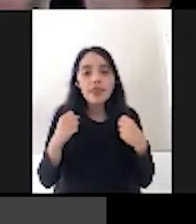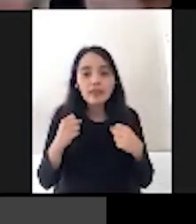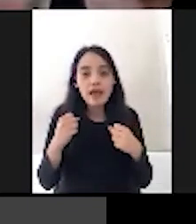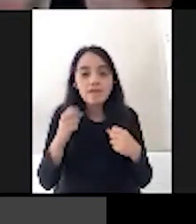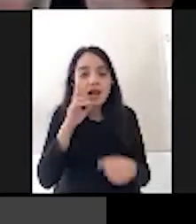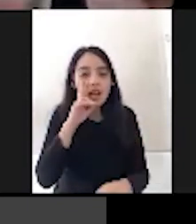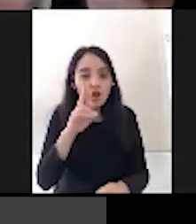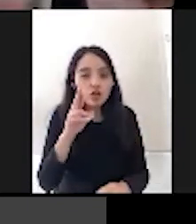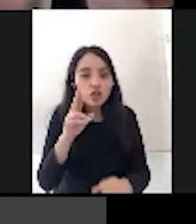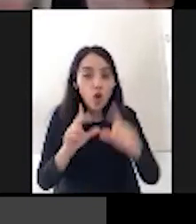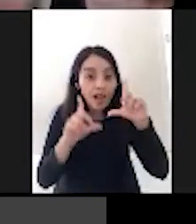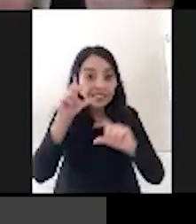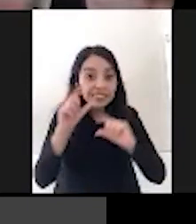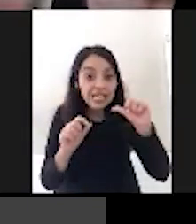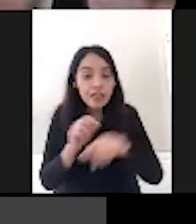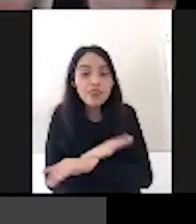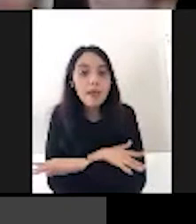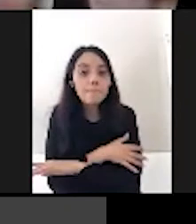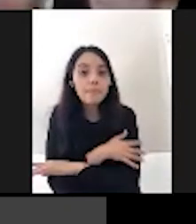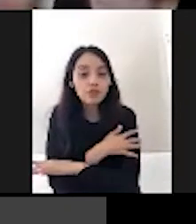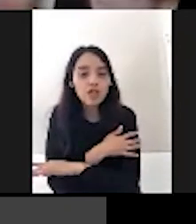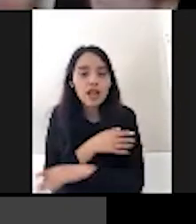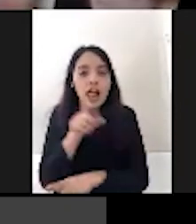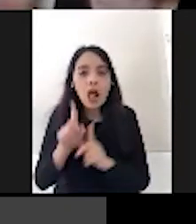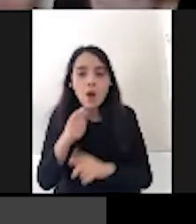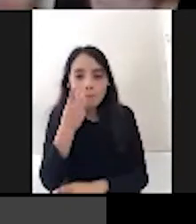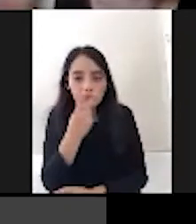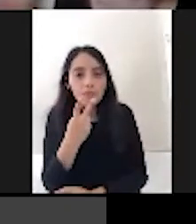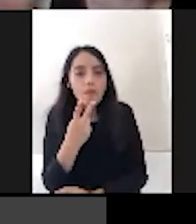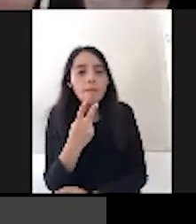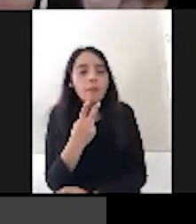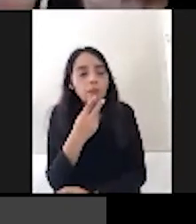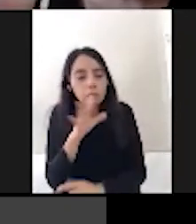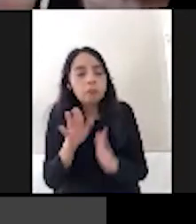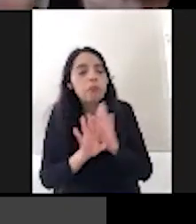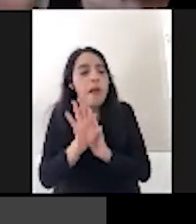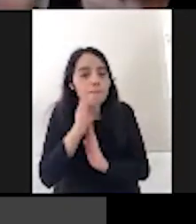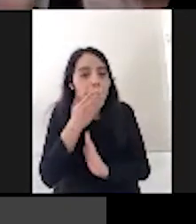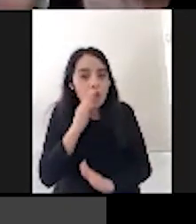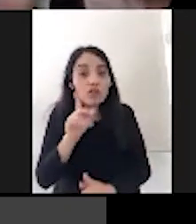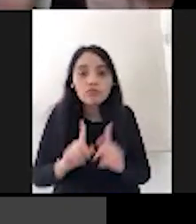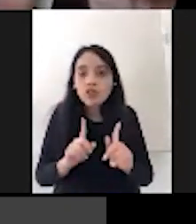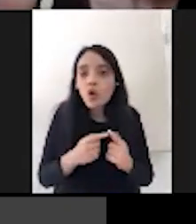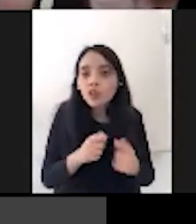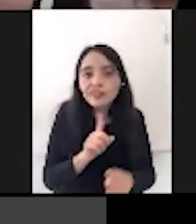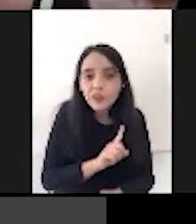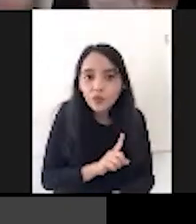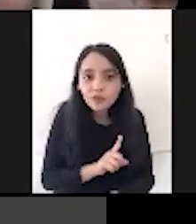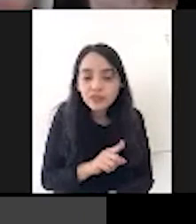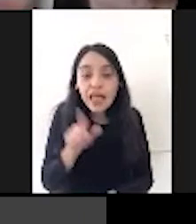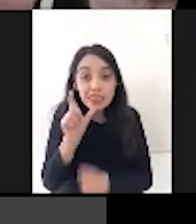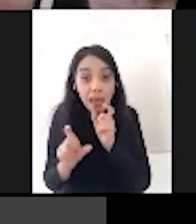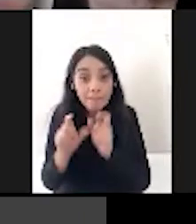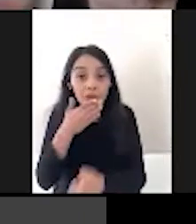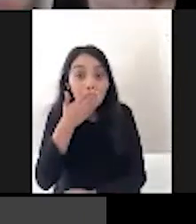que les comentaba anteriormente, algunas personas mejoran mucho su desempeño y otras no. Y de las que las mejoran,